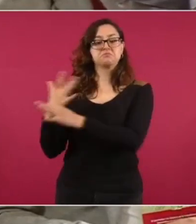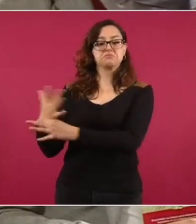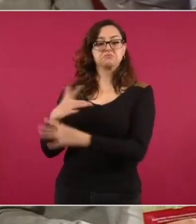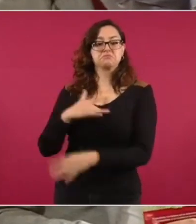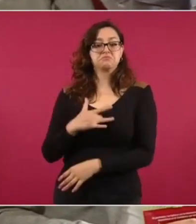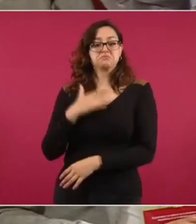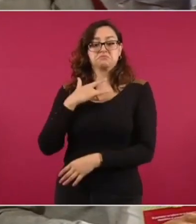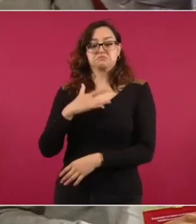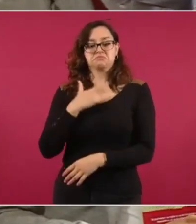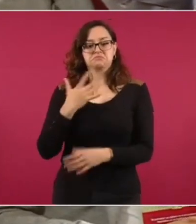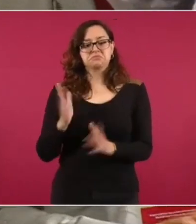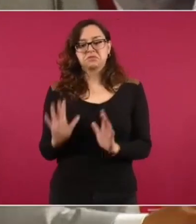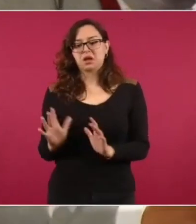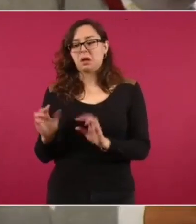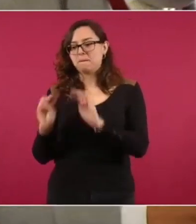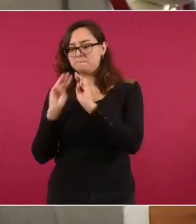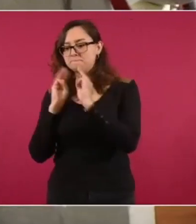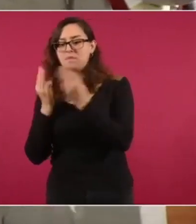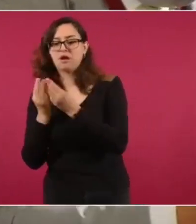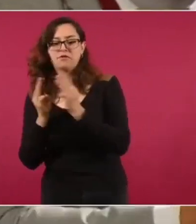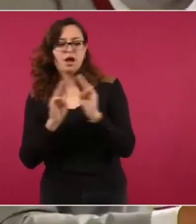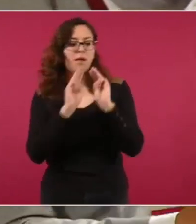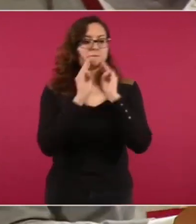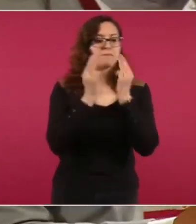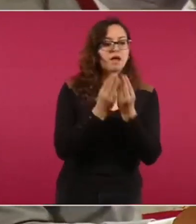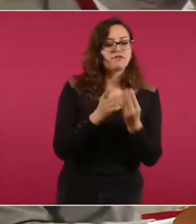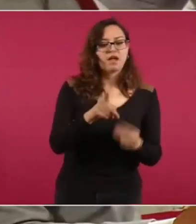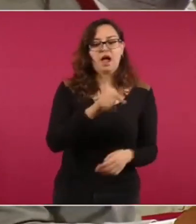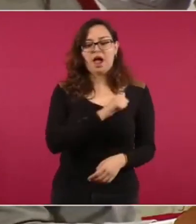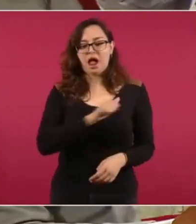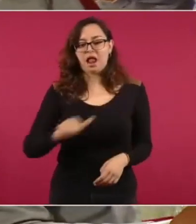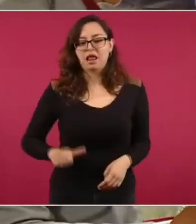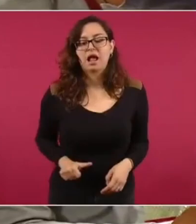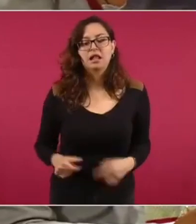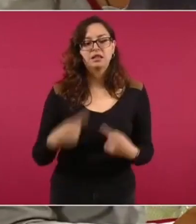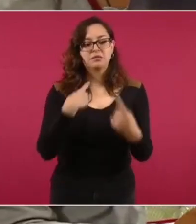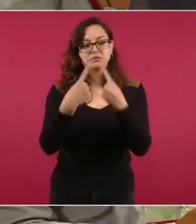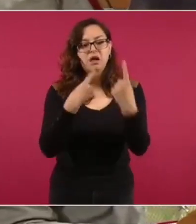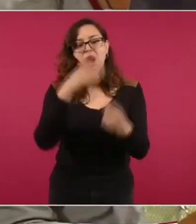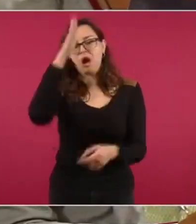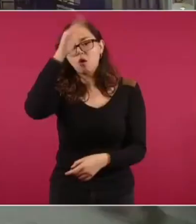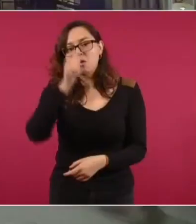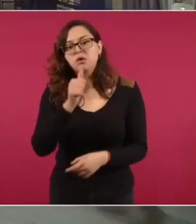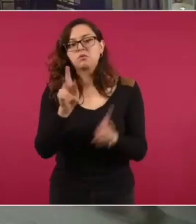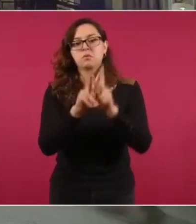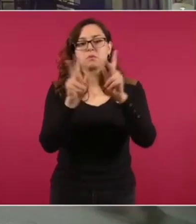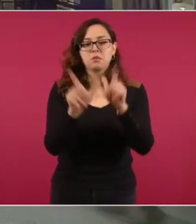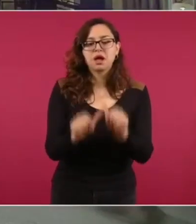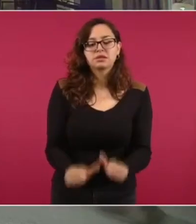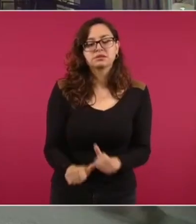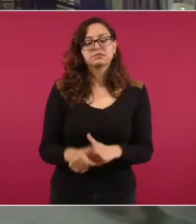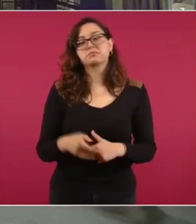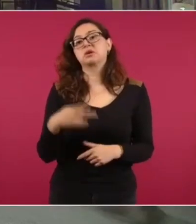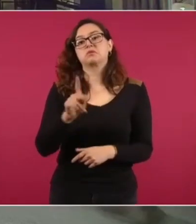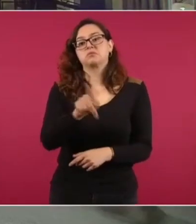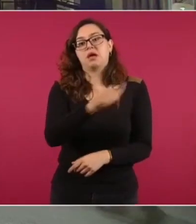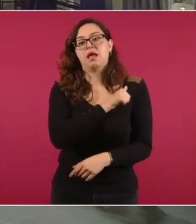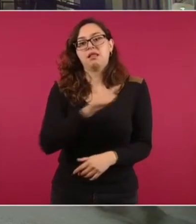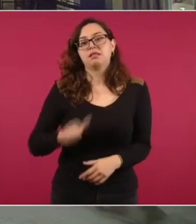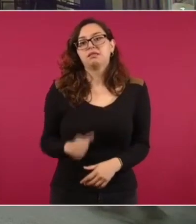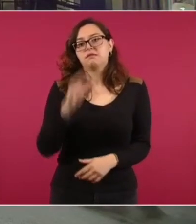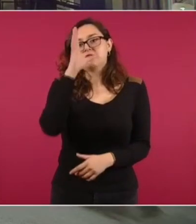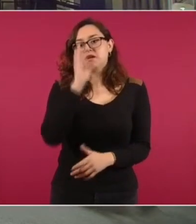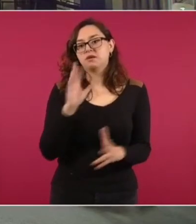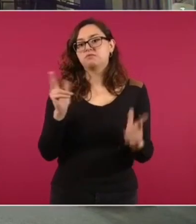de paz que pactaría con el alcalde que fue asesinado precisamente en este ataque, presidente. Bueno, se está haciendo